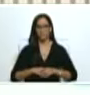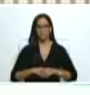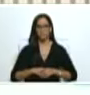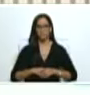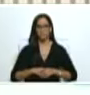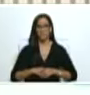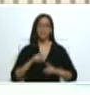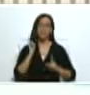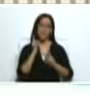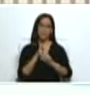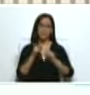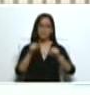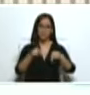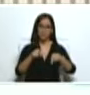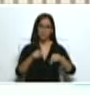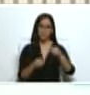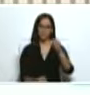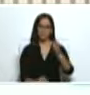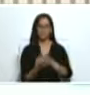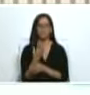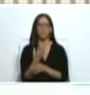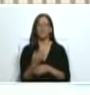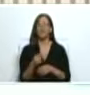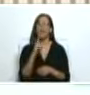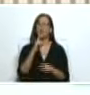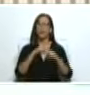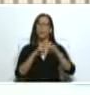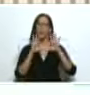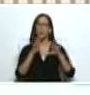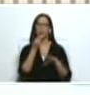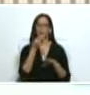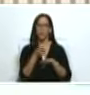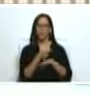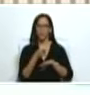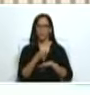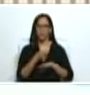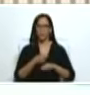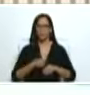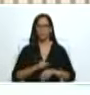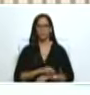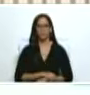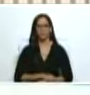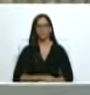De allí nació el 1x10 del buen gobierno.